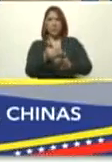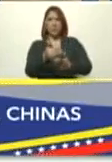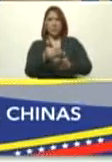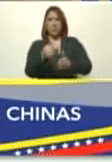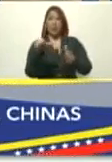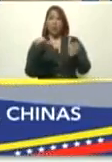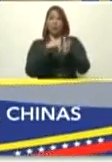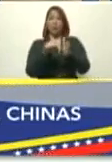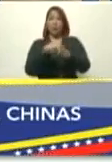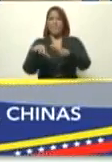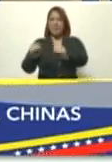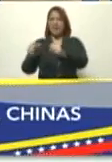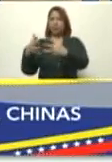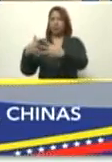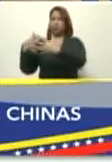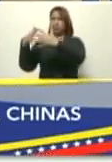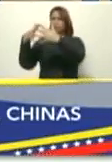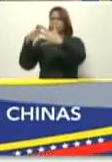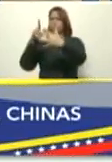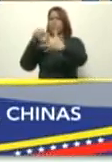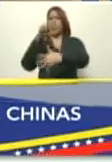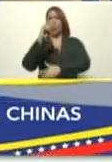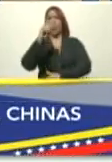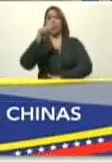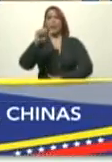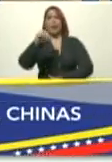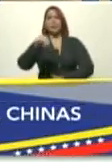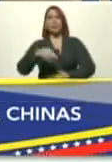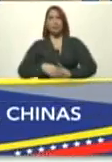donde el Imperio Norteamericano y la OTAN